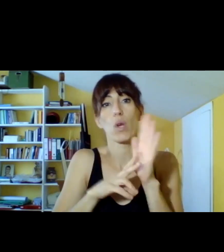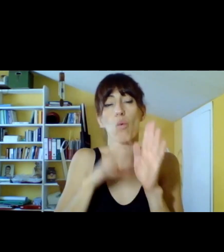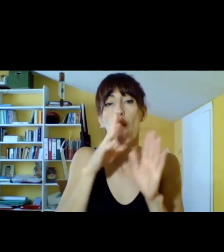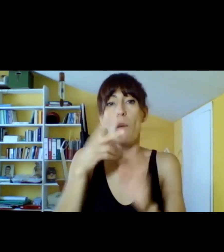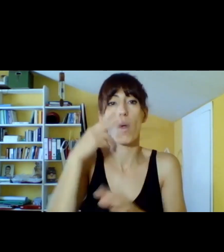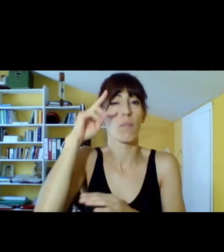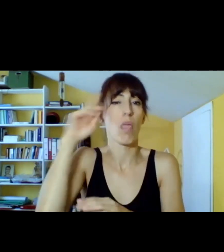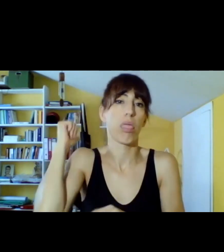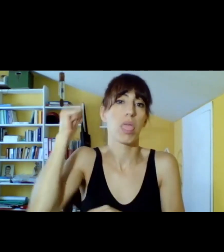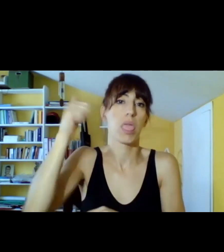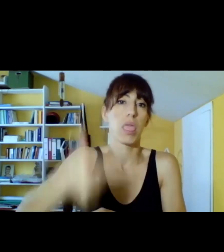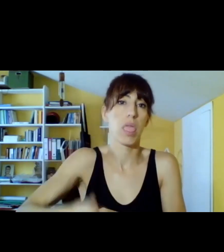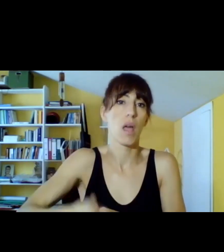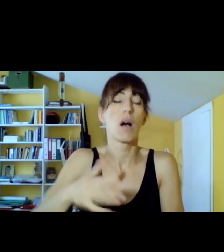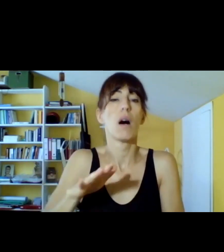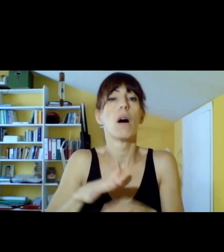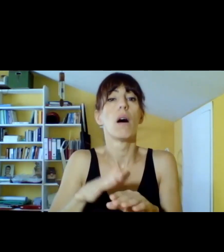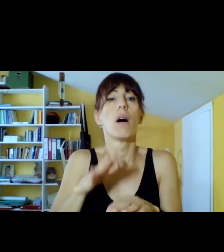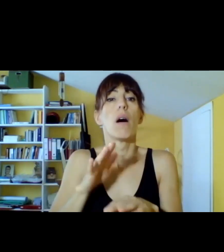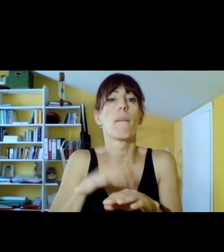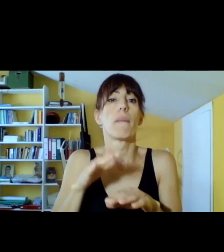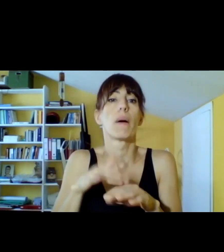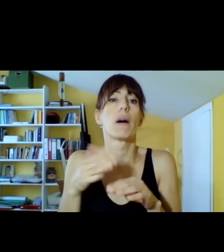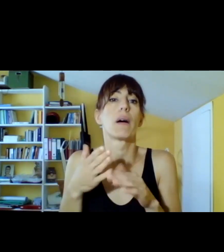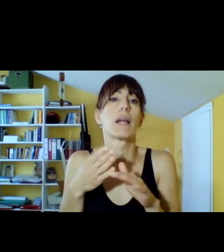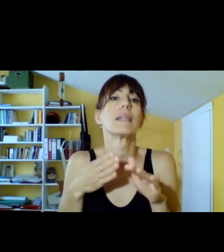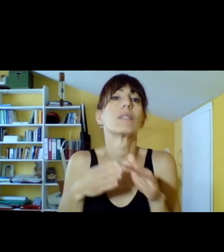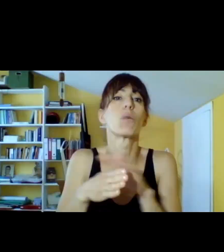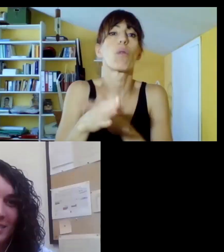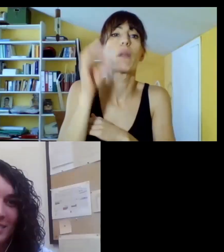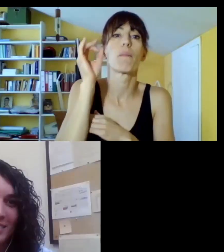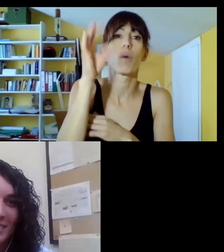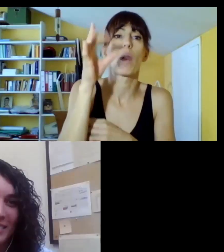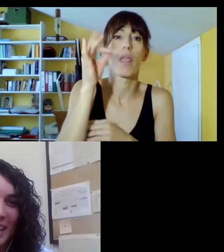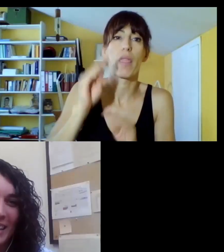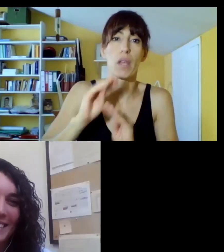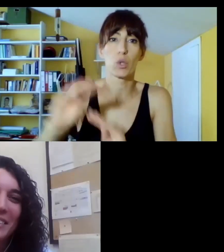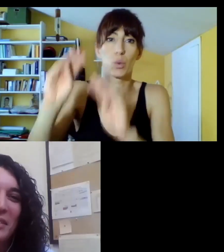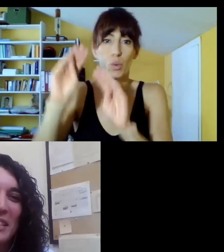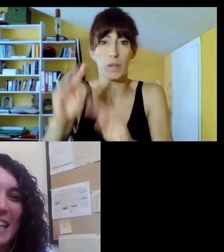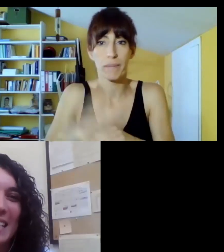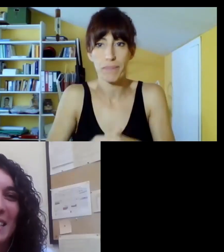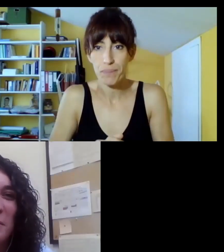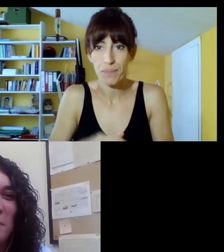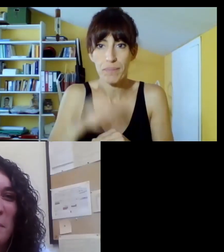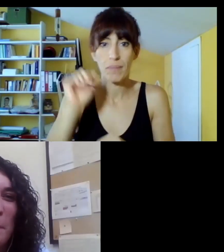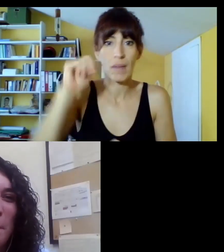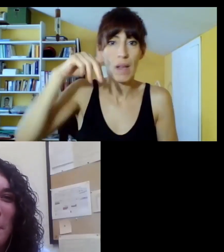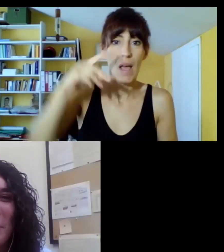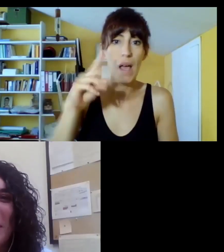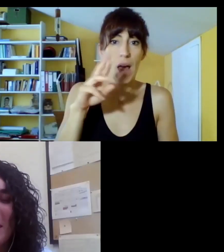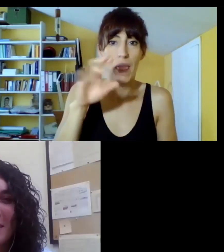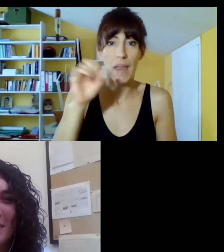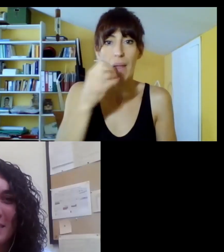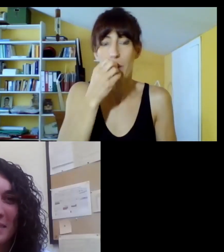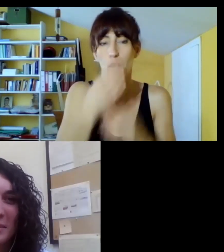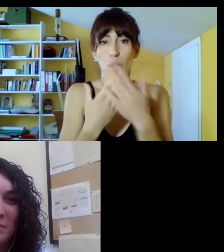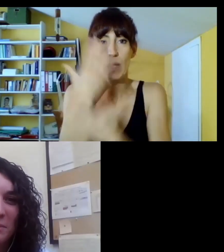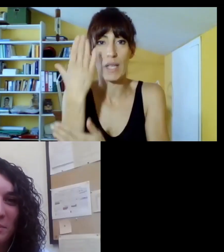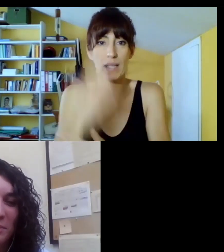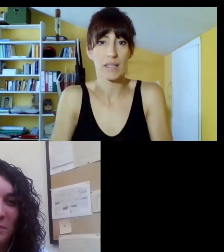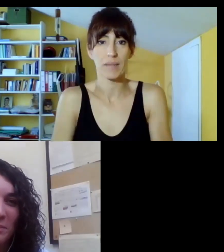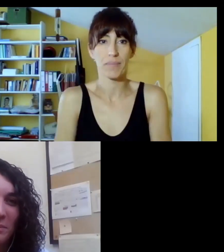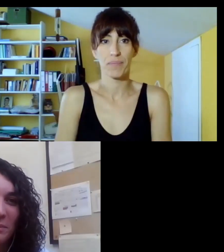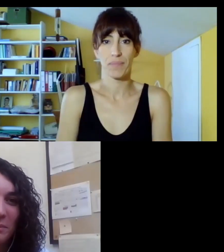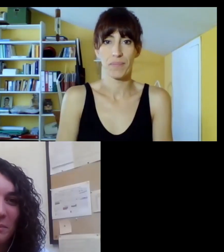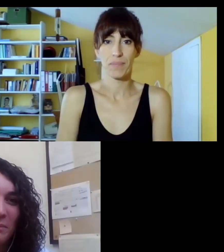trayectoria para poder introducir un poco su ponencia. Andrea. Andrea, buenos días. Buenos días, que está